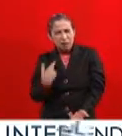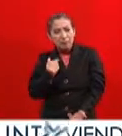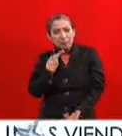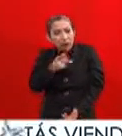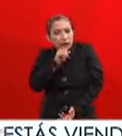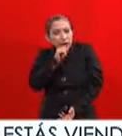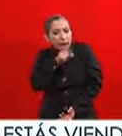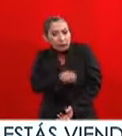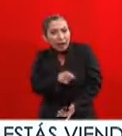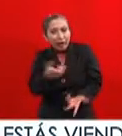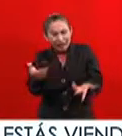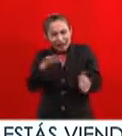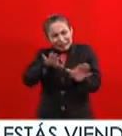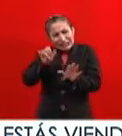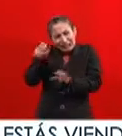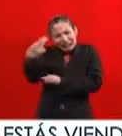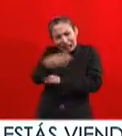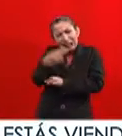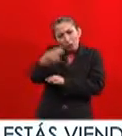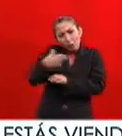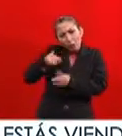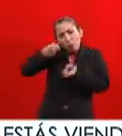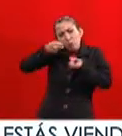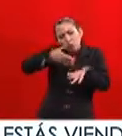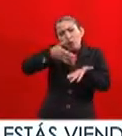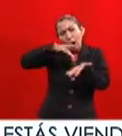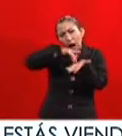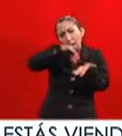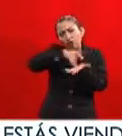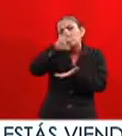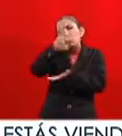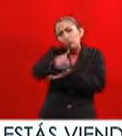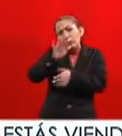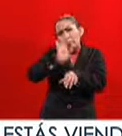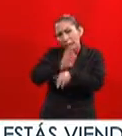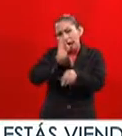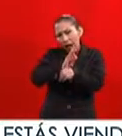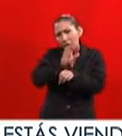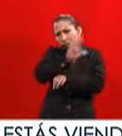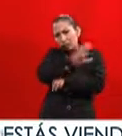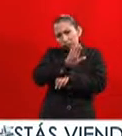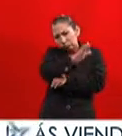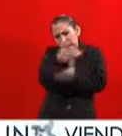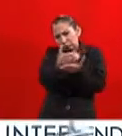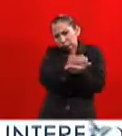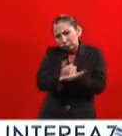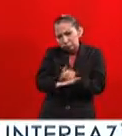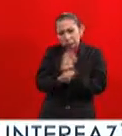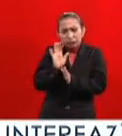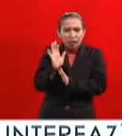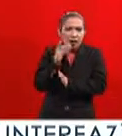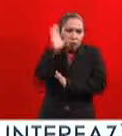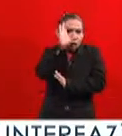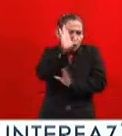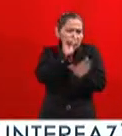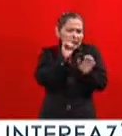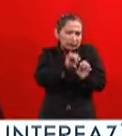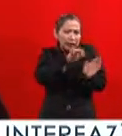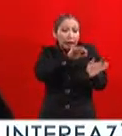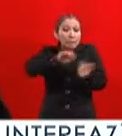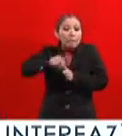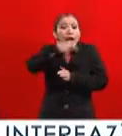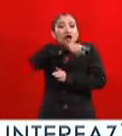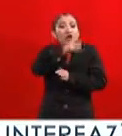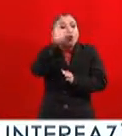ello, además de una necesaria reivindicación de ese papel y un fortalecimiento de ese tipo de políticas de apoyo a la cultura,